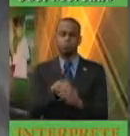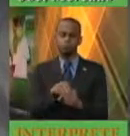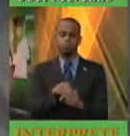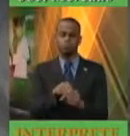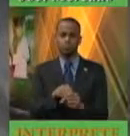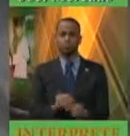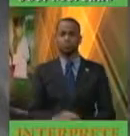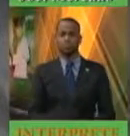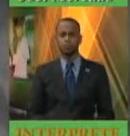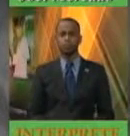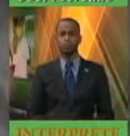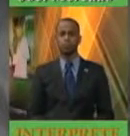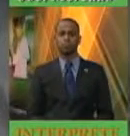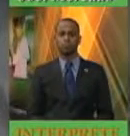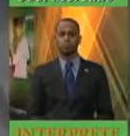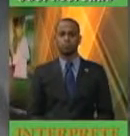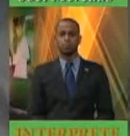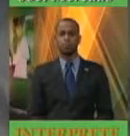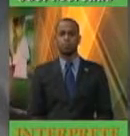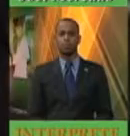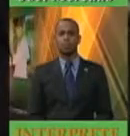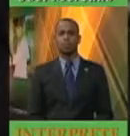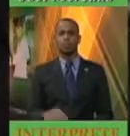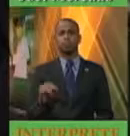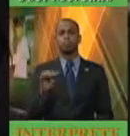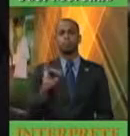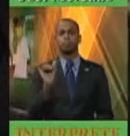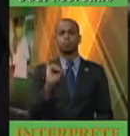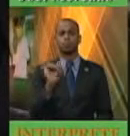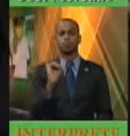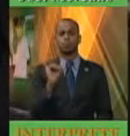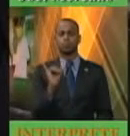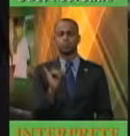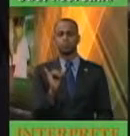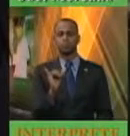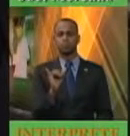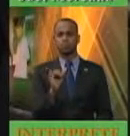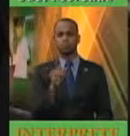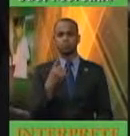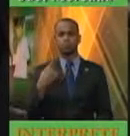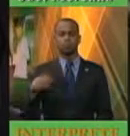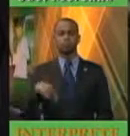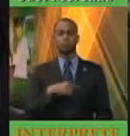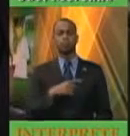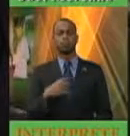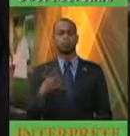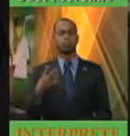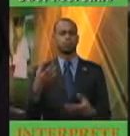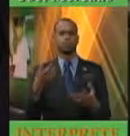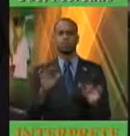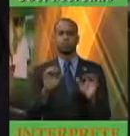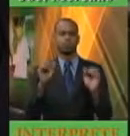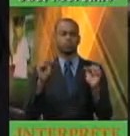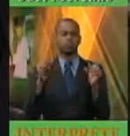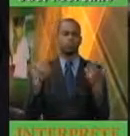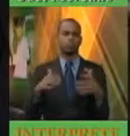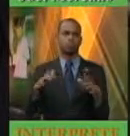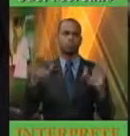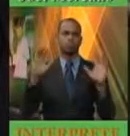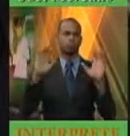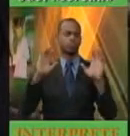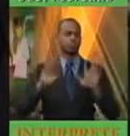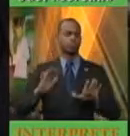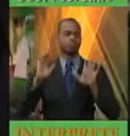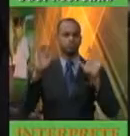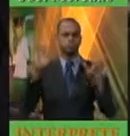esto. Y Andra, también, tú querías decir algo. Sí, lo de nosotros es algo increíble, la verdad. Porque nosotros lo